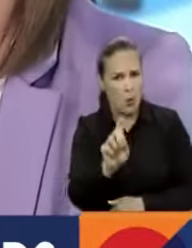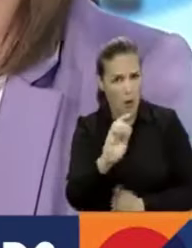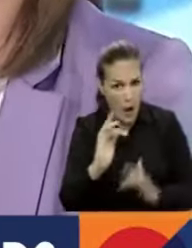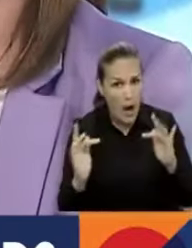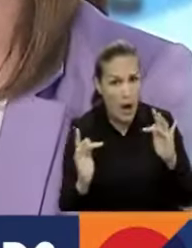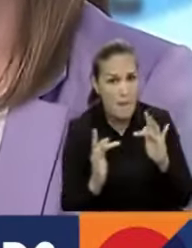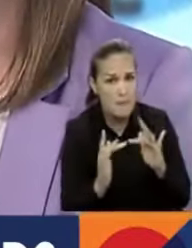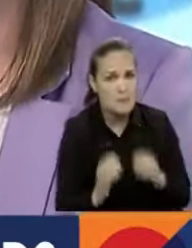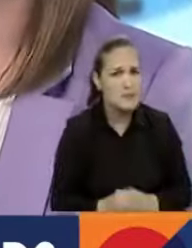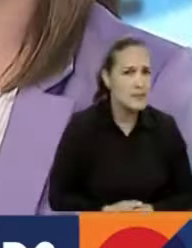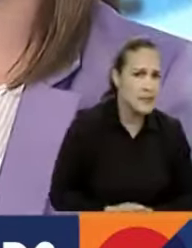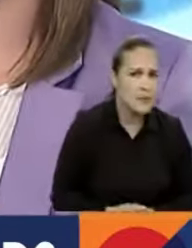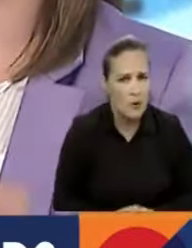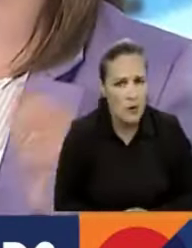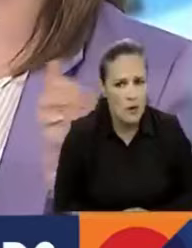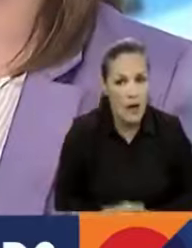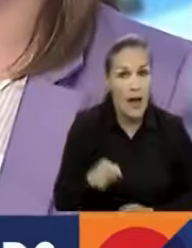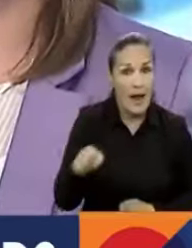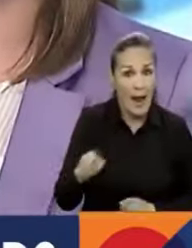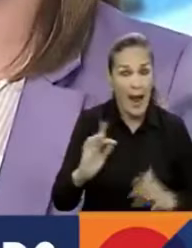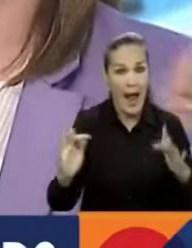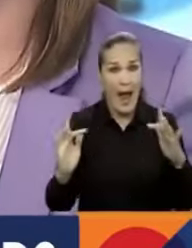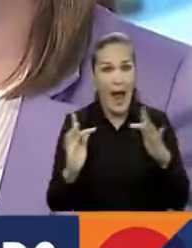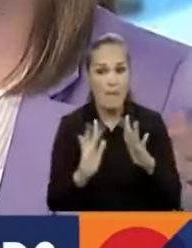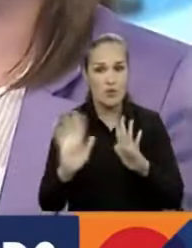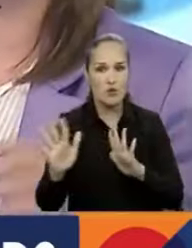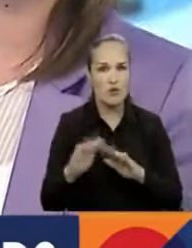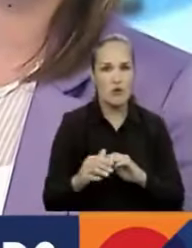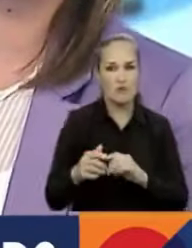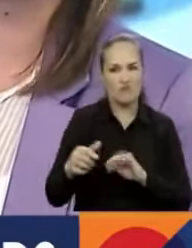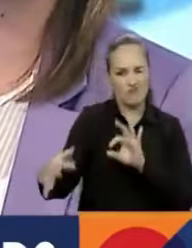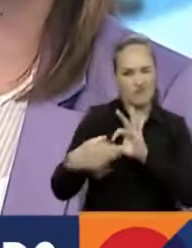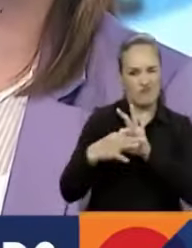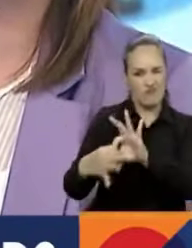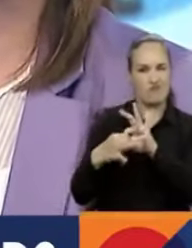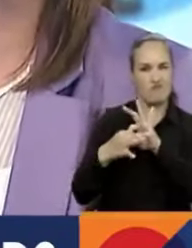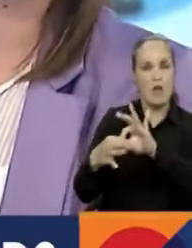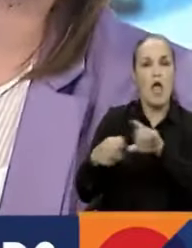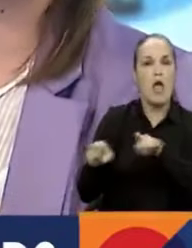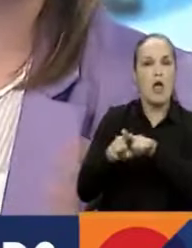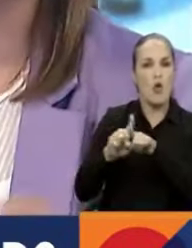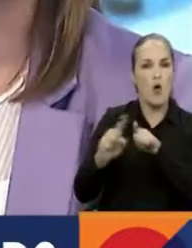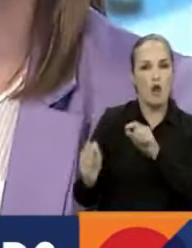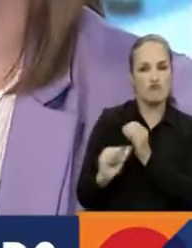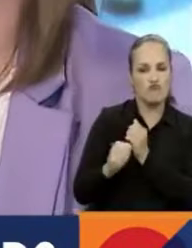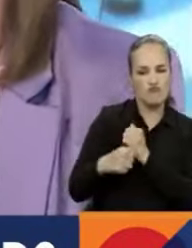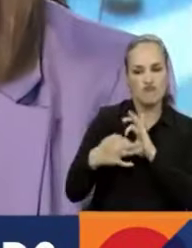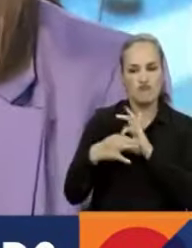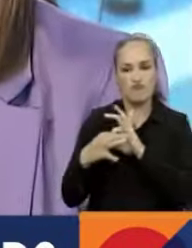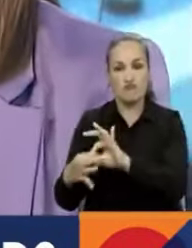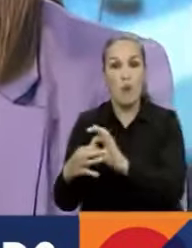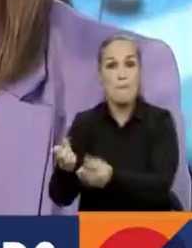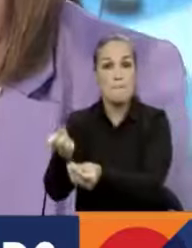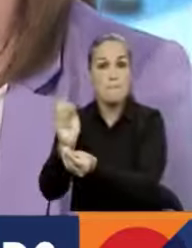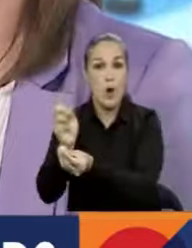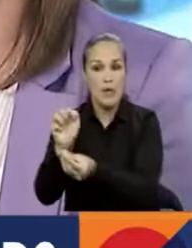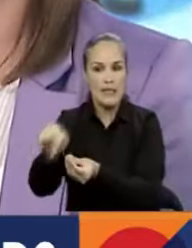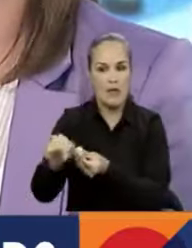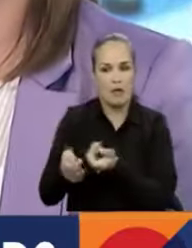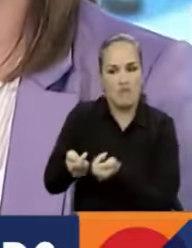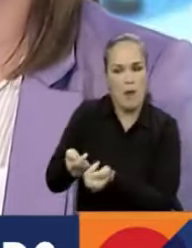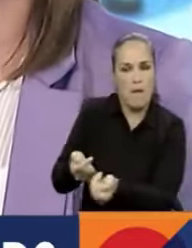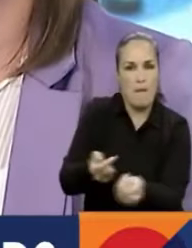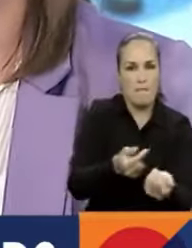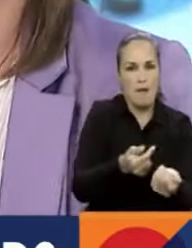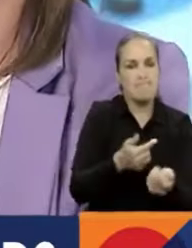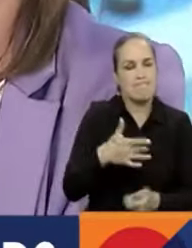corresponde a la captura de sectores clientelares que históricamente han manejado la EPS de diversos partidos políticos de este país, y